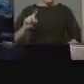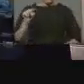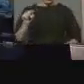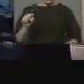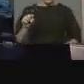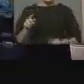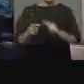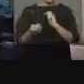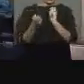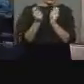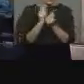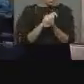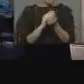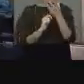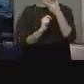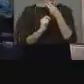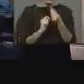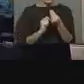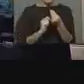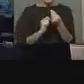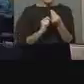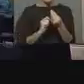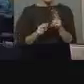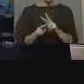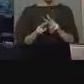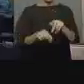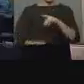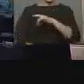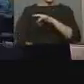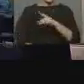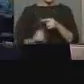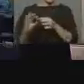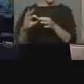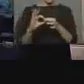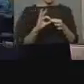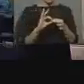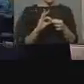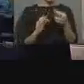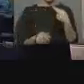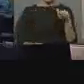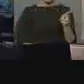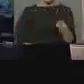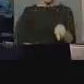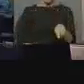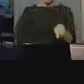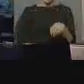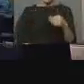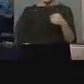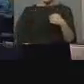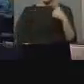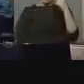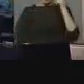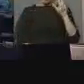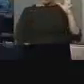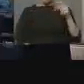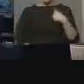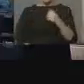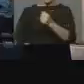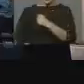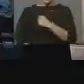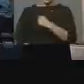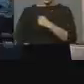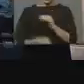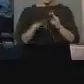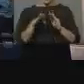sería un cambio lindo que ver en nuestro Chile. Y por esa razón, vuelvo a decir, soy cristiana, soy católica y